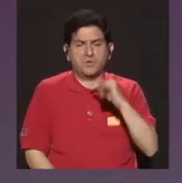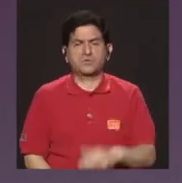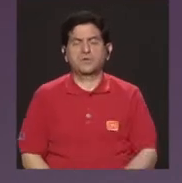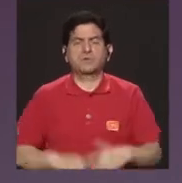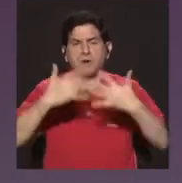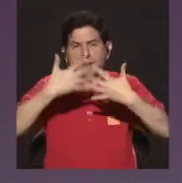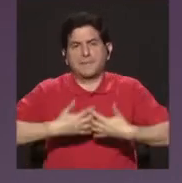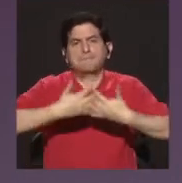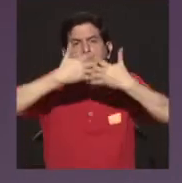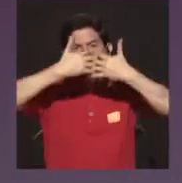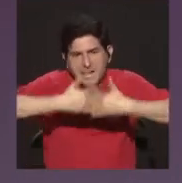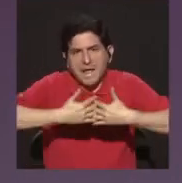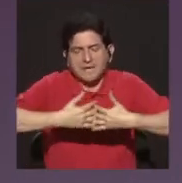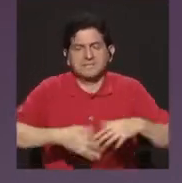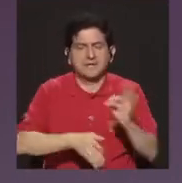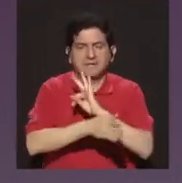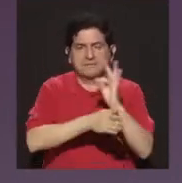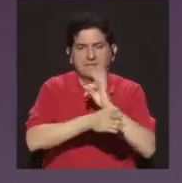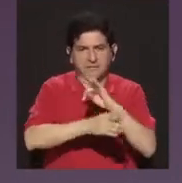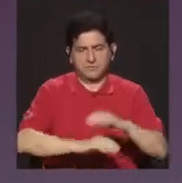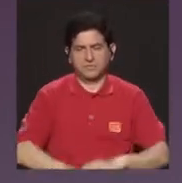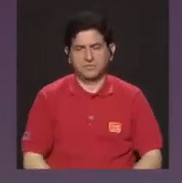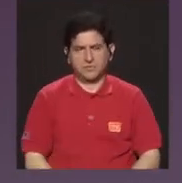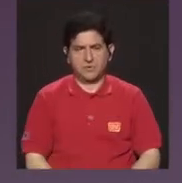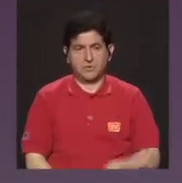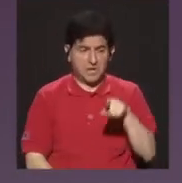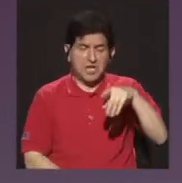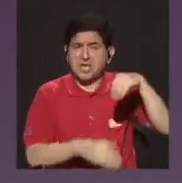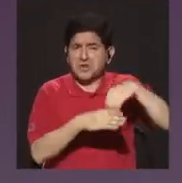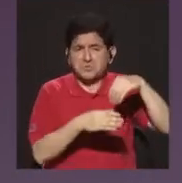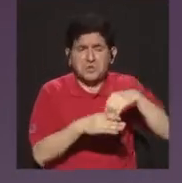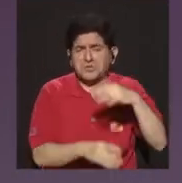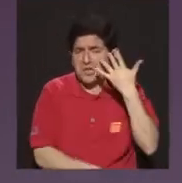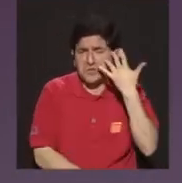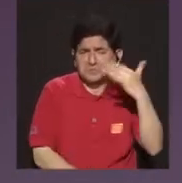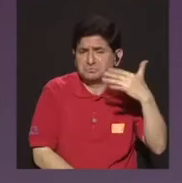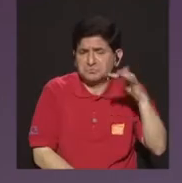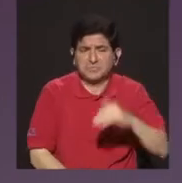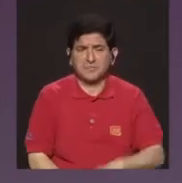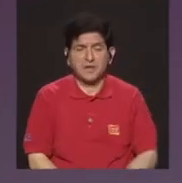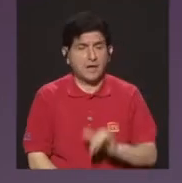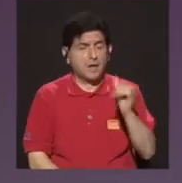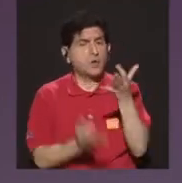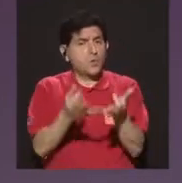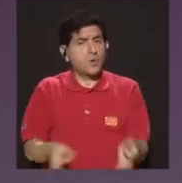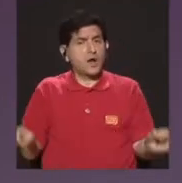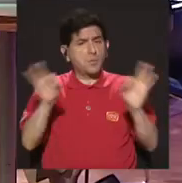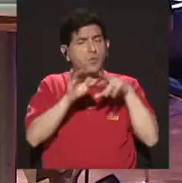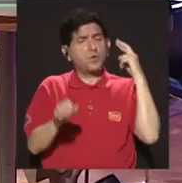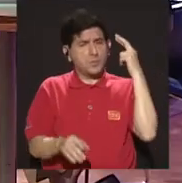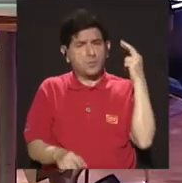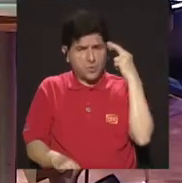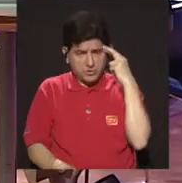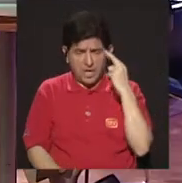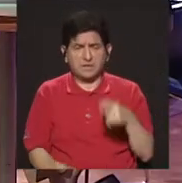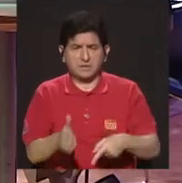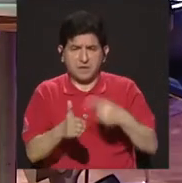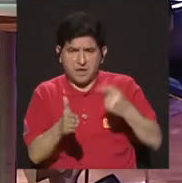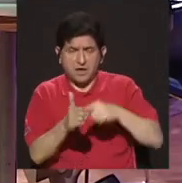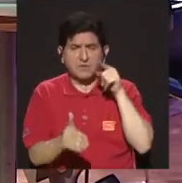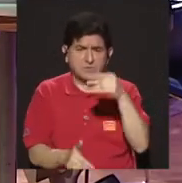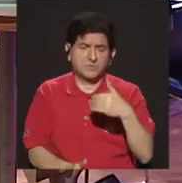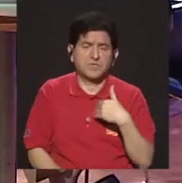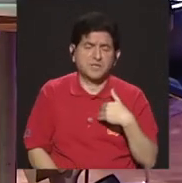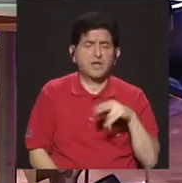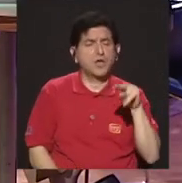empresa televisiva y que dan contenidos muy similares que también es importante reflexionar a veces incluso cuando tenés